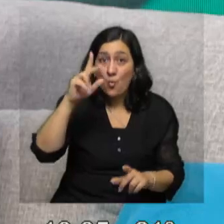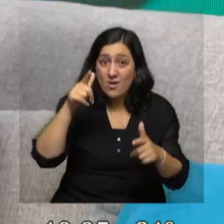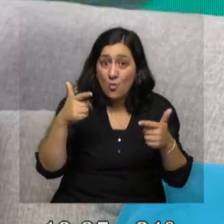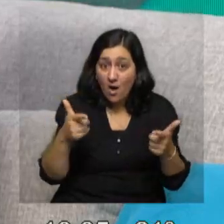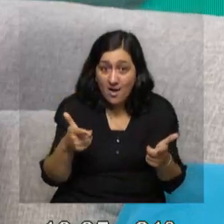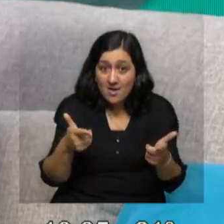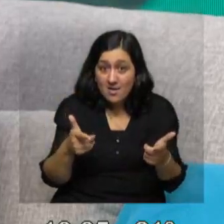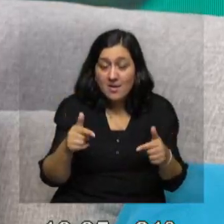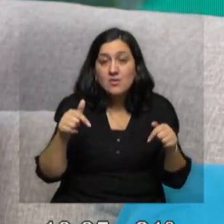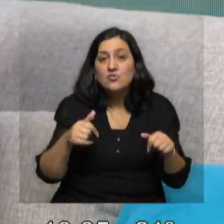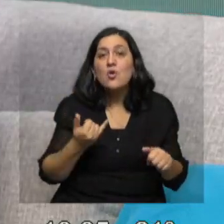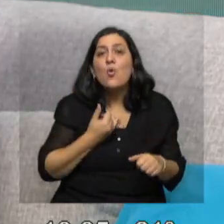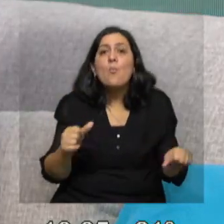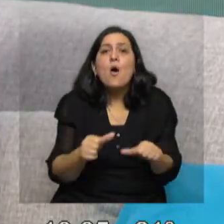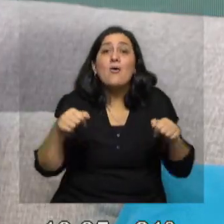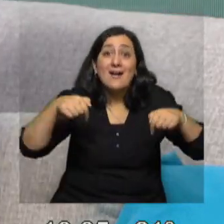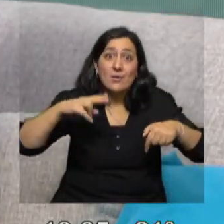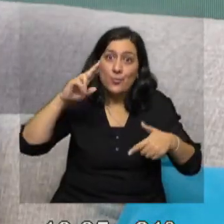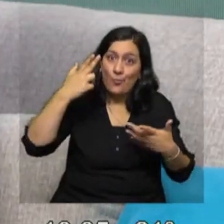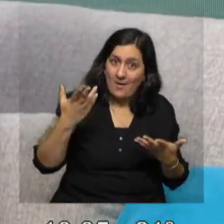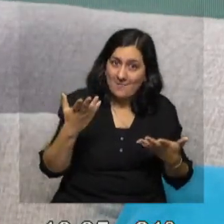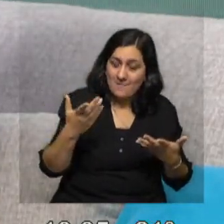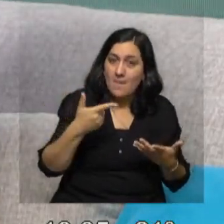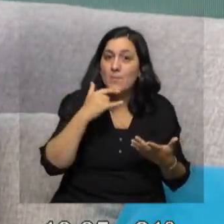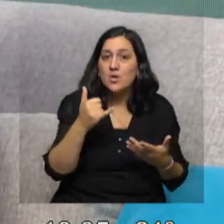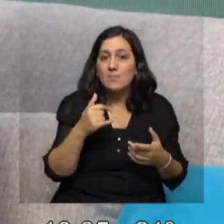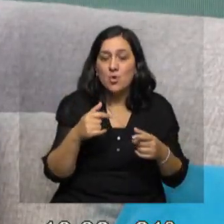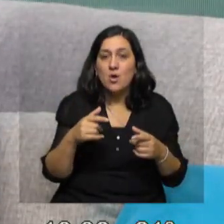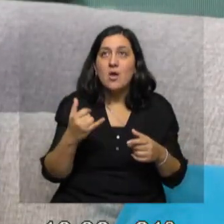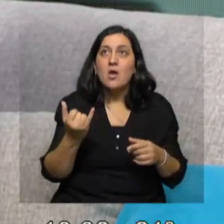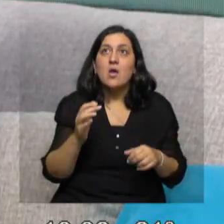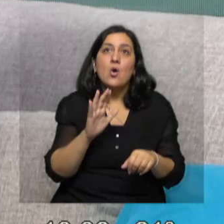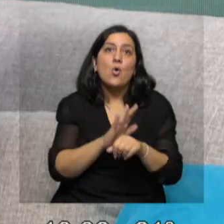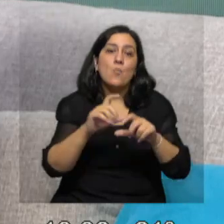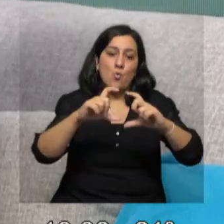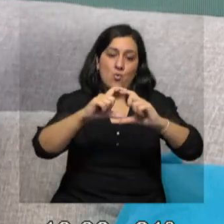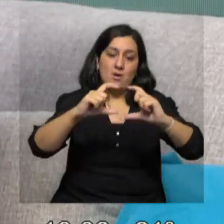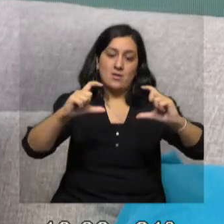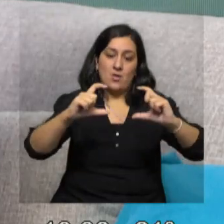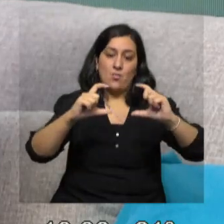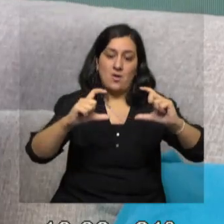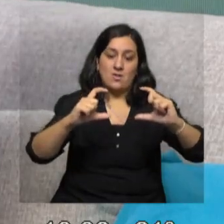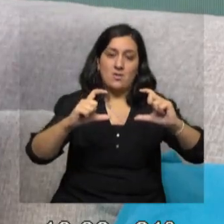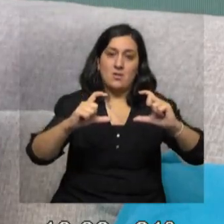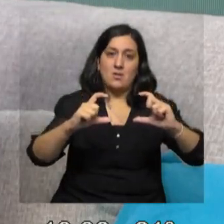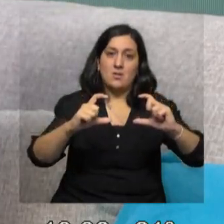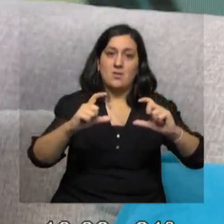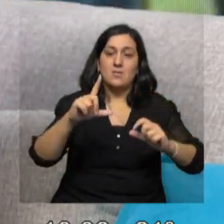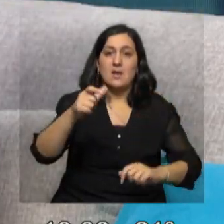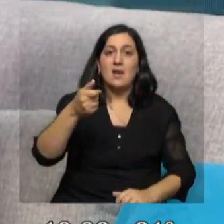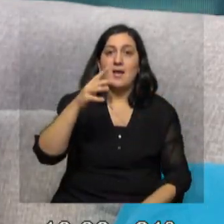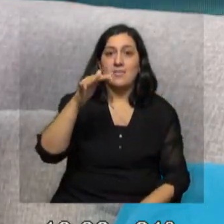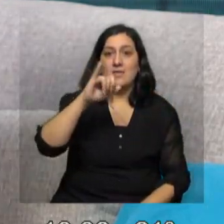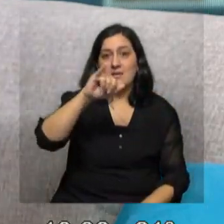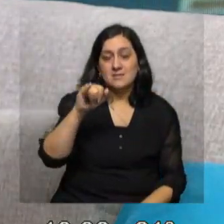que, campo de látex, el campo de látex lo que es en realidad es como si fuera un rectangulito o un cuadradito hecho de látex, que lo que nos va a